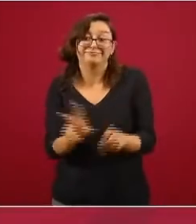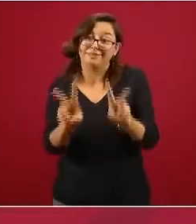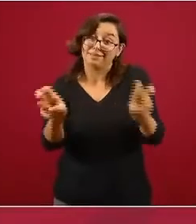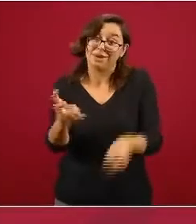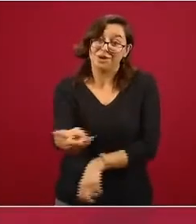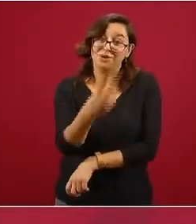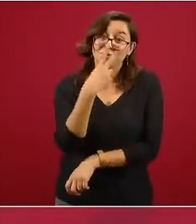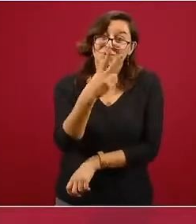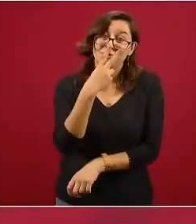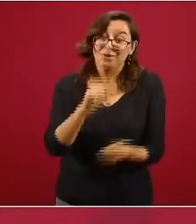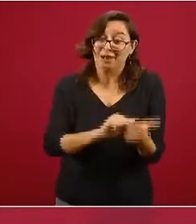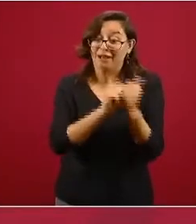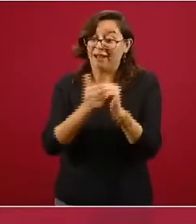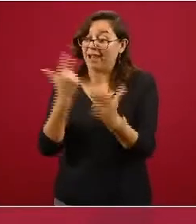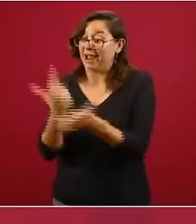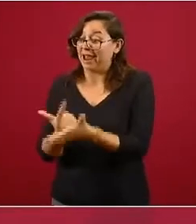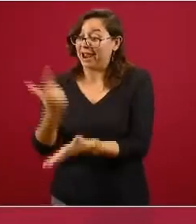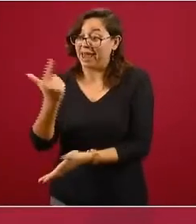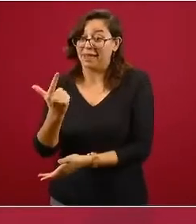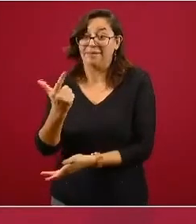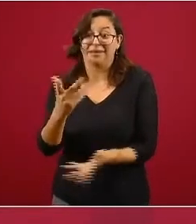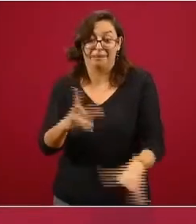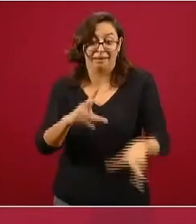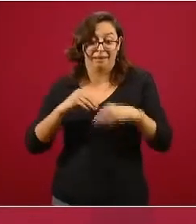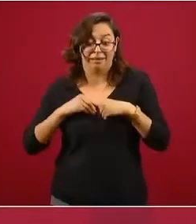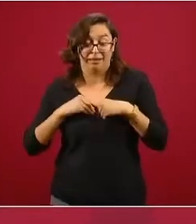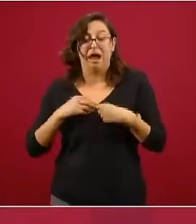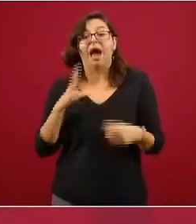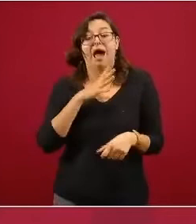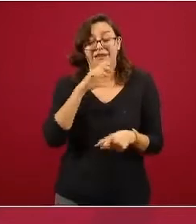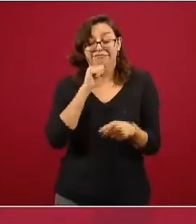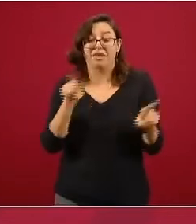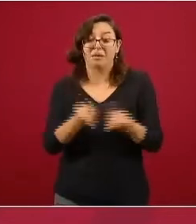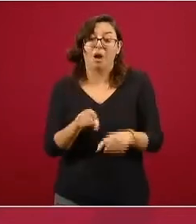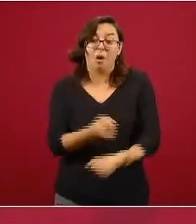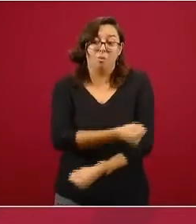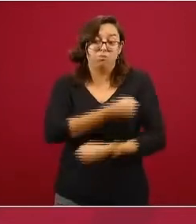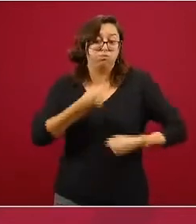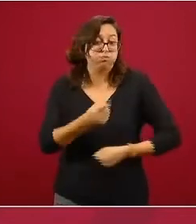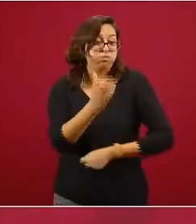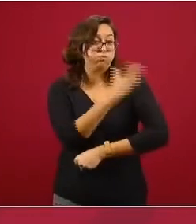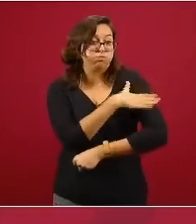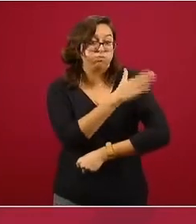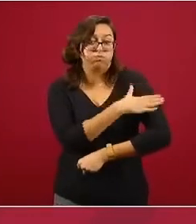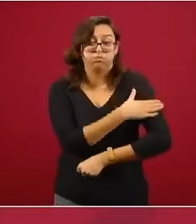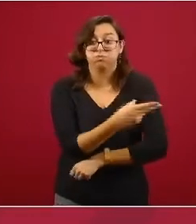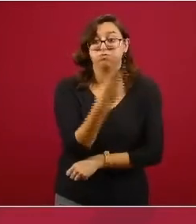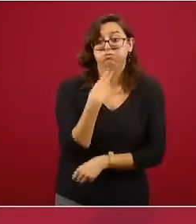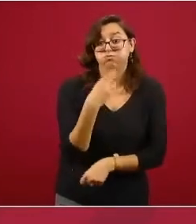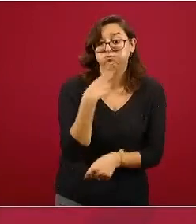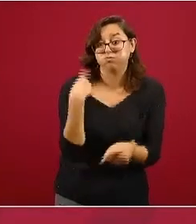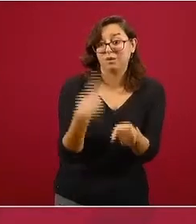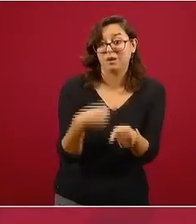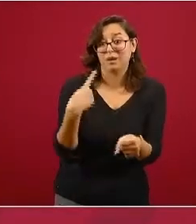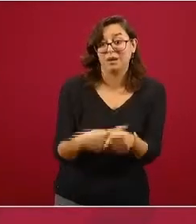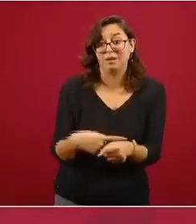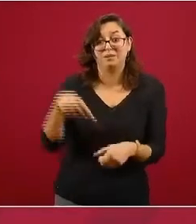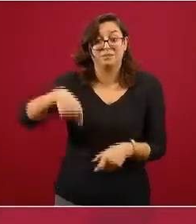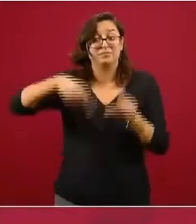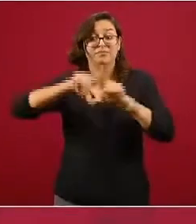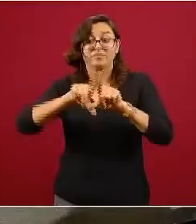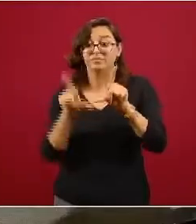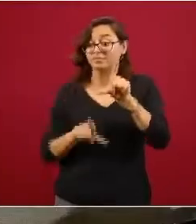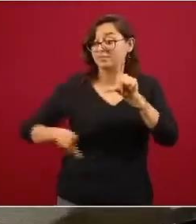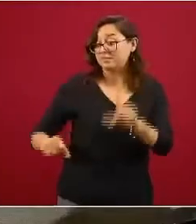tabaquismo, pero tenemos otras 3, obesidad, hipertensión, diabetes. En México tenemos